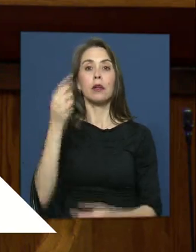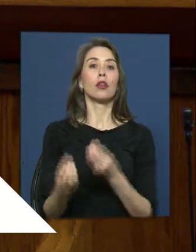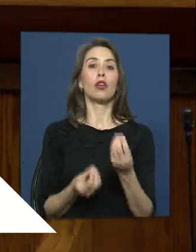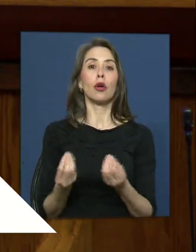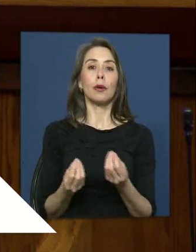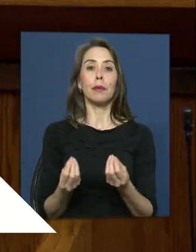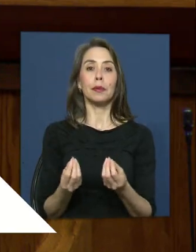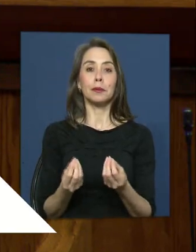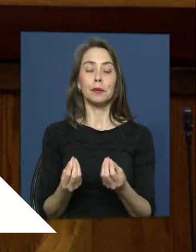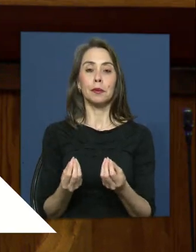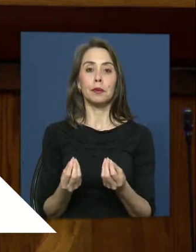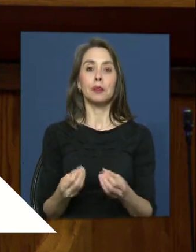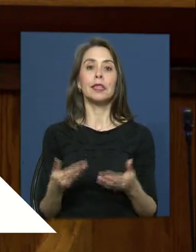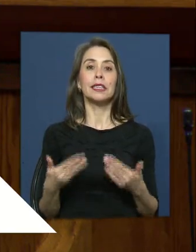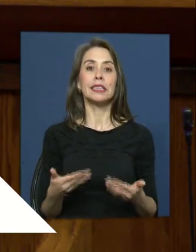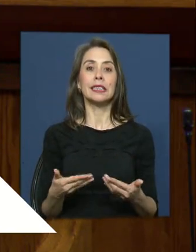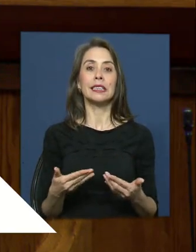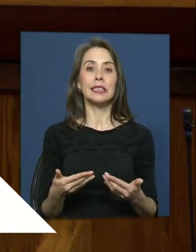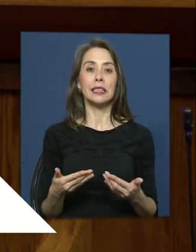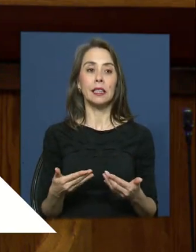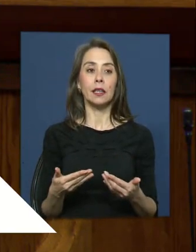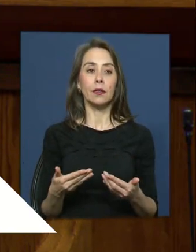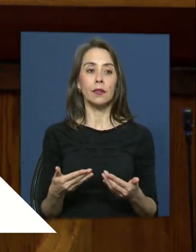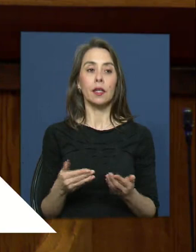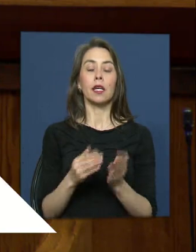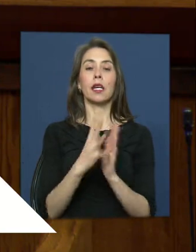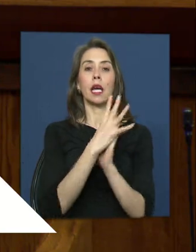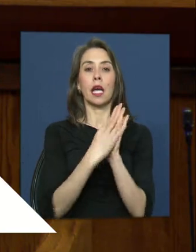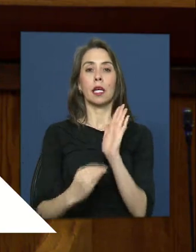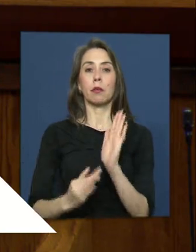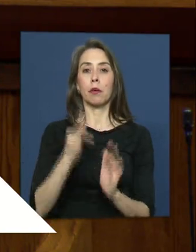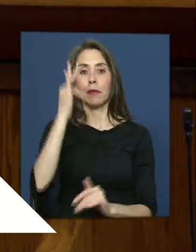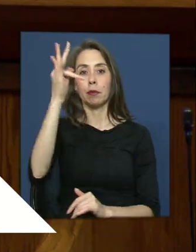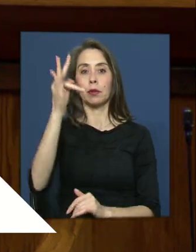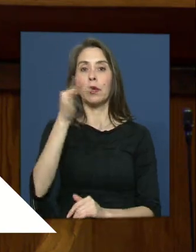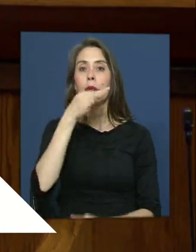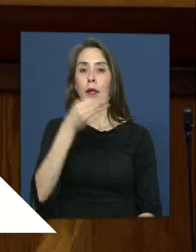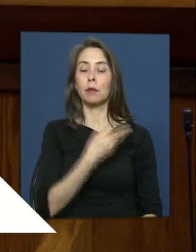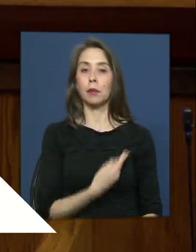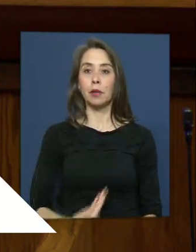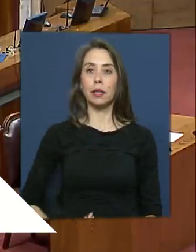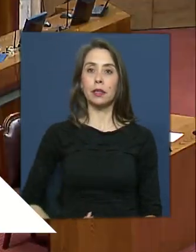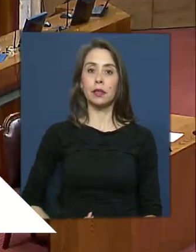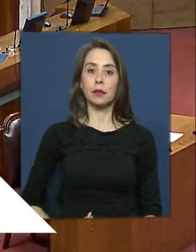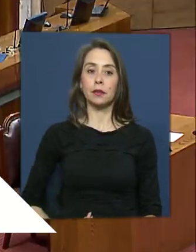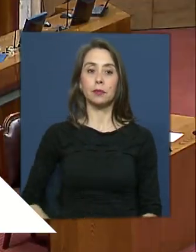aconteció y que sirva como un ejemplo en el futuro. He dicho, señor Presidente, muchas gracias.